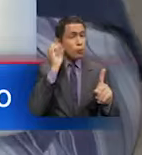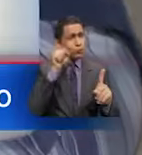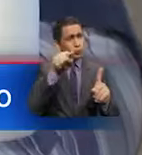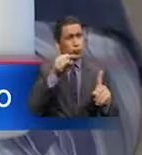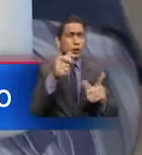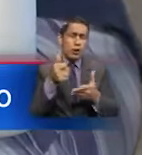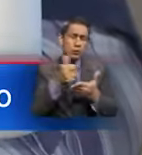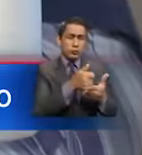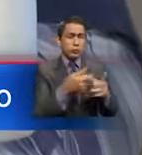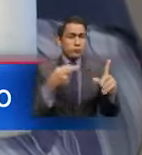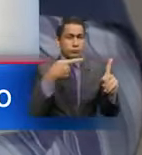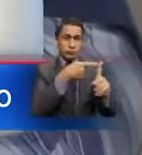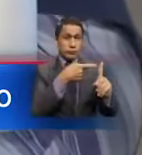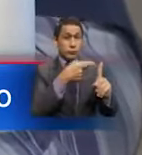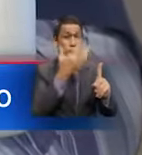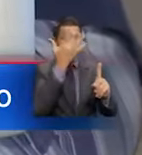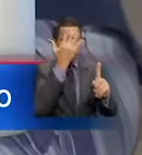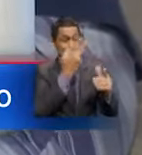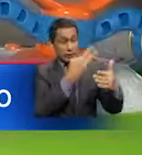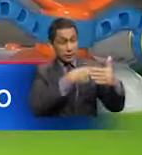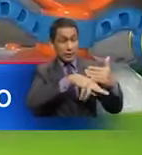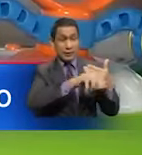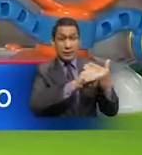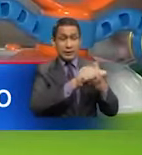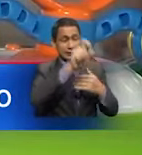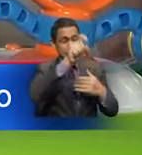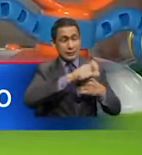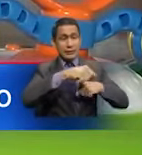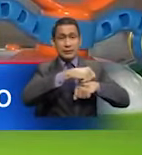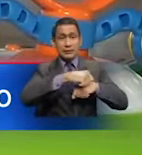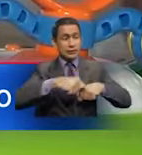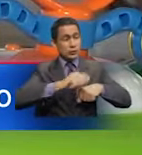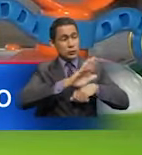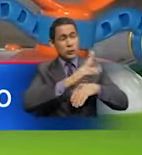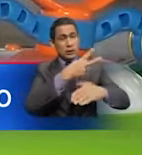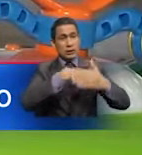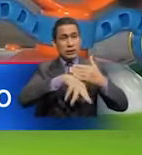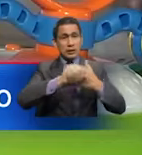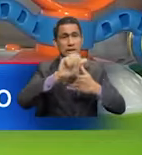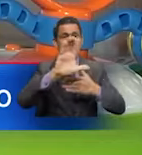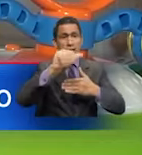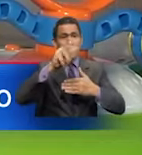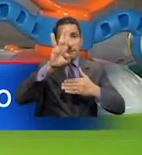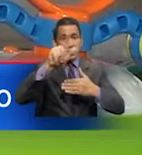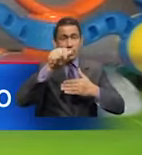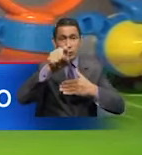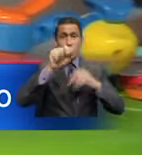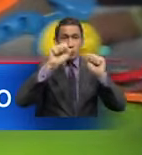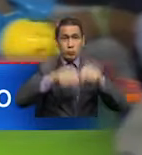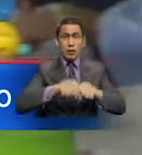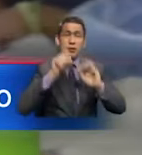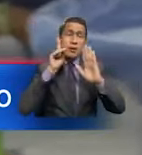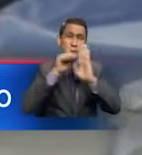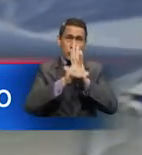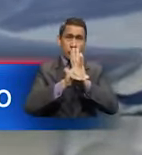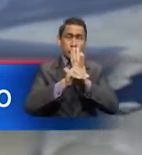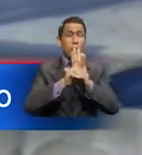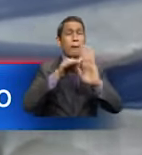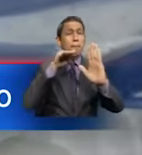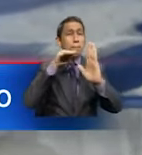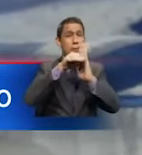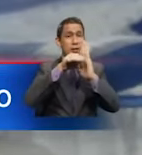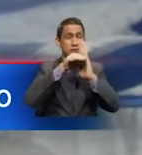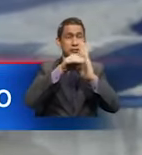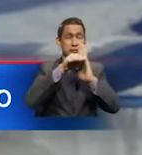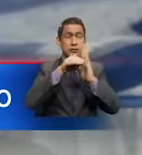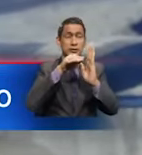manos solidarias para cubrir con los gastos que implican la enfermedad de Camila. Si desea colaborar, puede hacerlo a través de la cuenta de ahorros del Banco